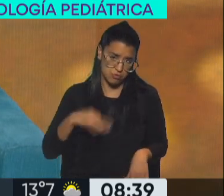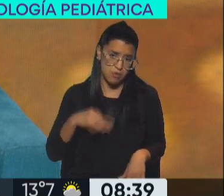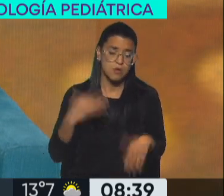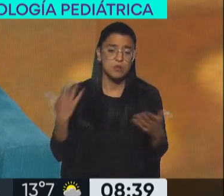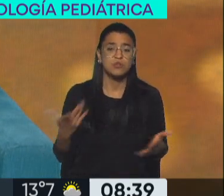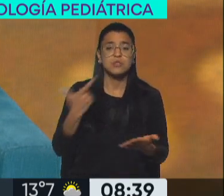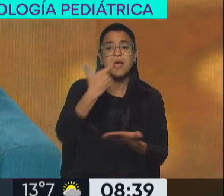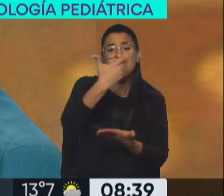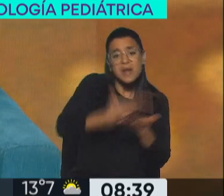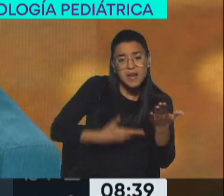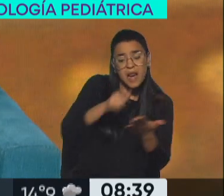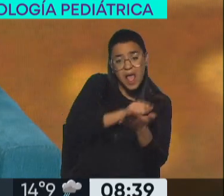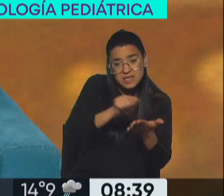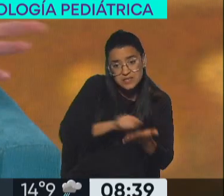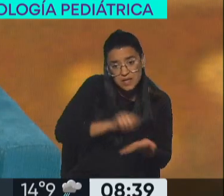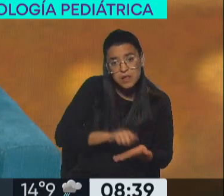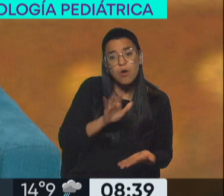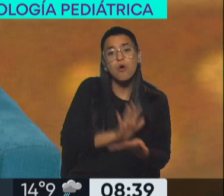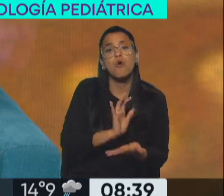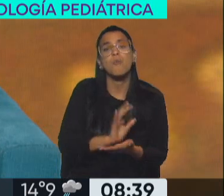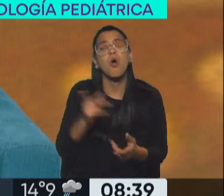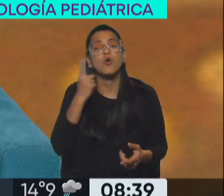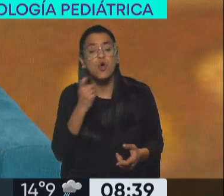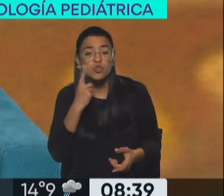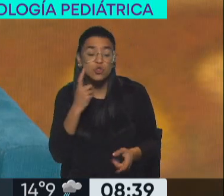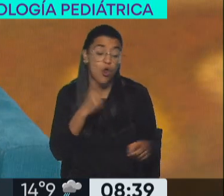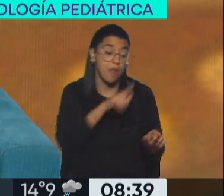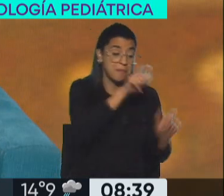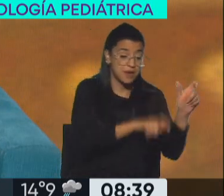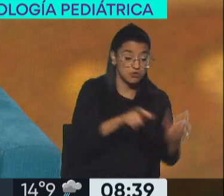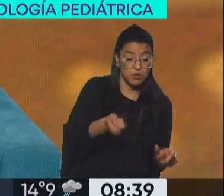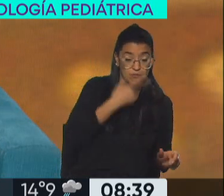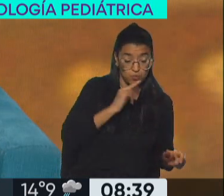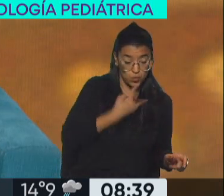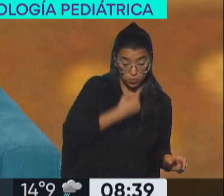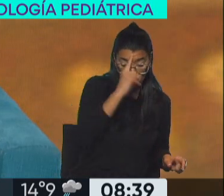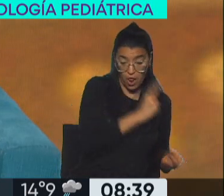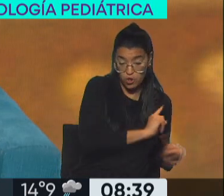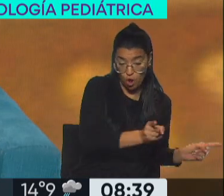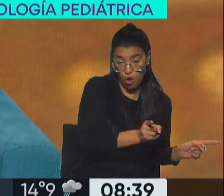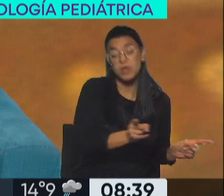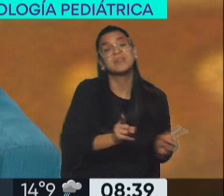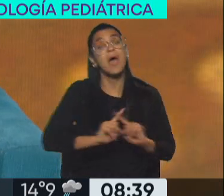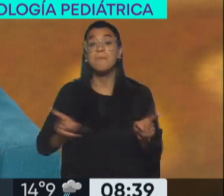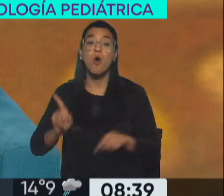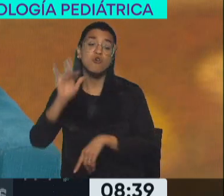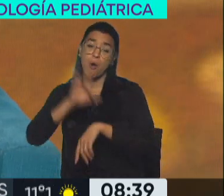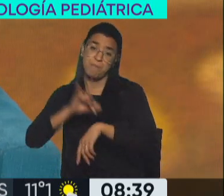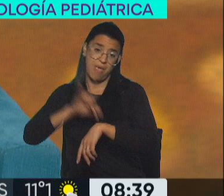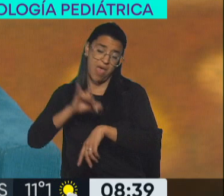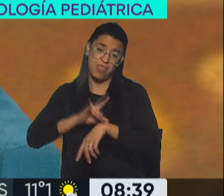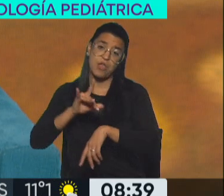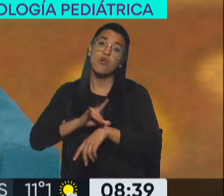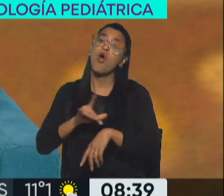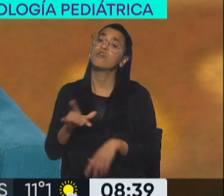esta receta también genera como un doble control, que las personas no se automediquen y que los médicos tengan que dar